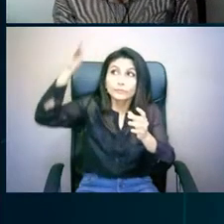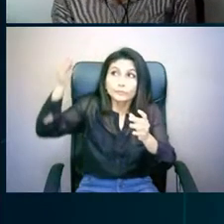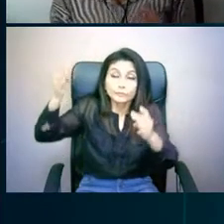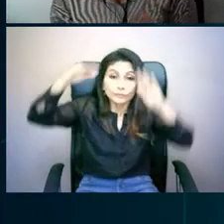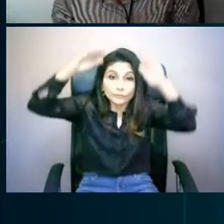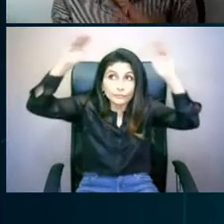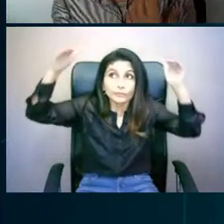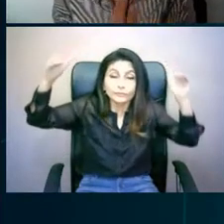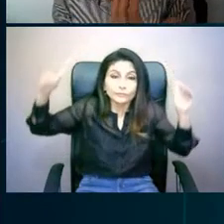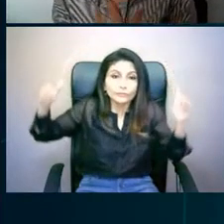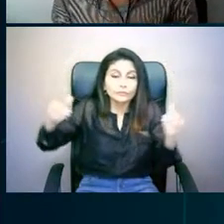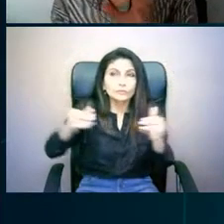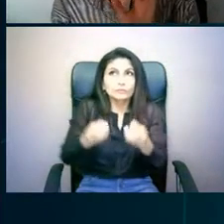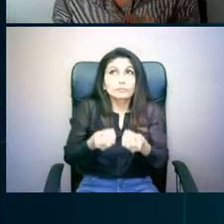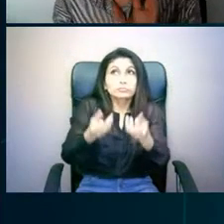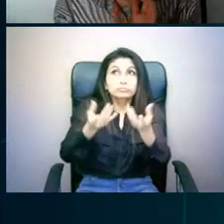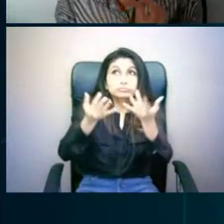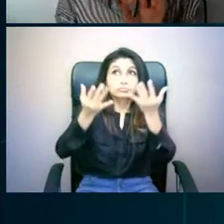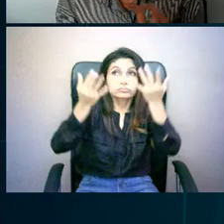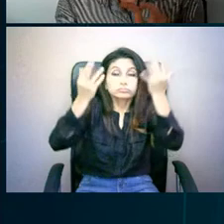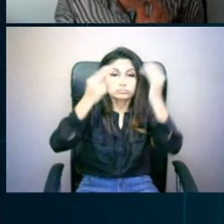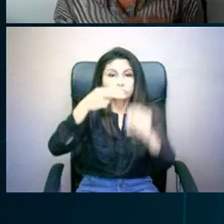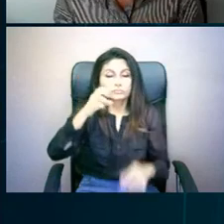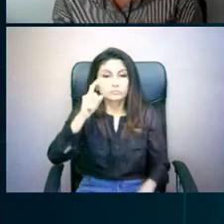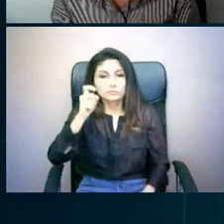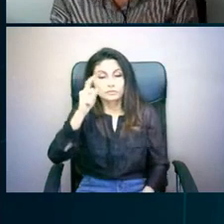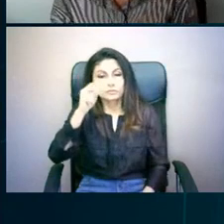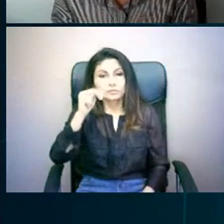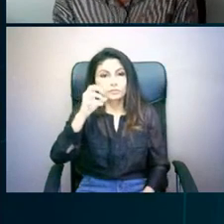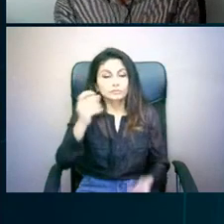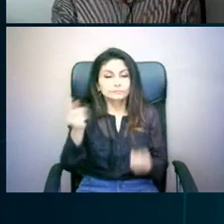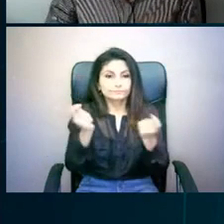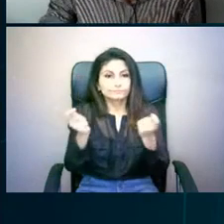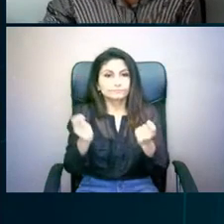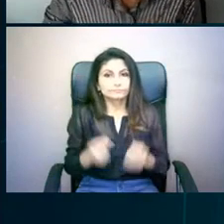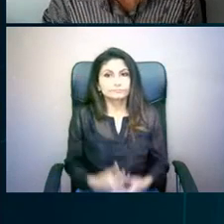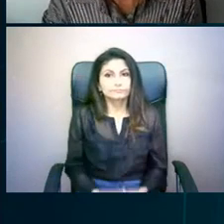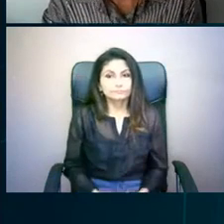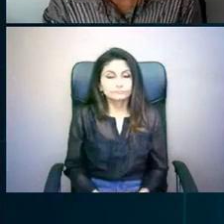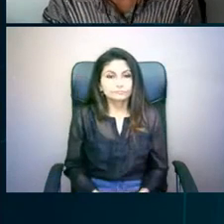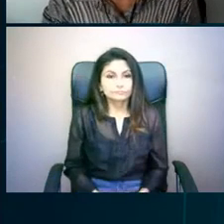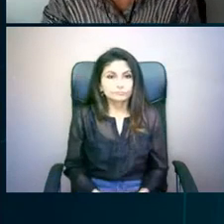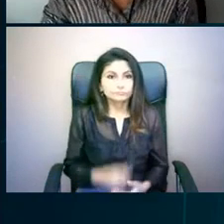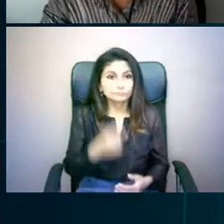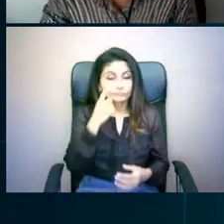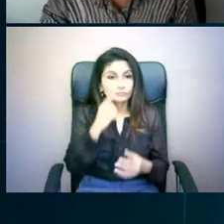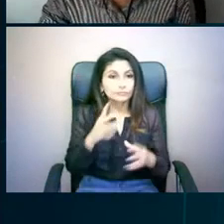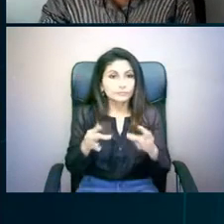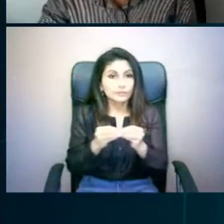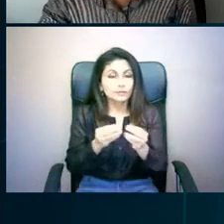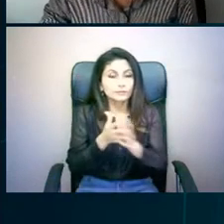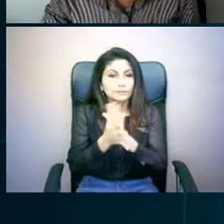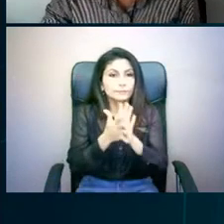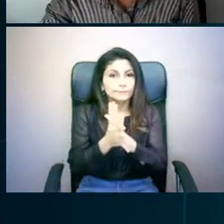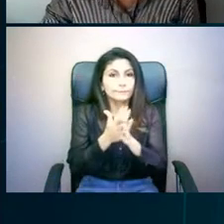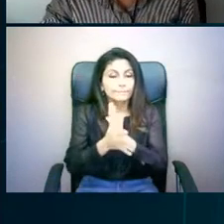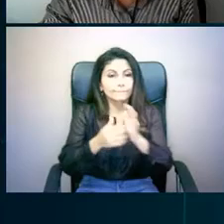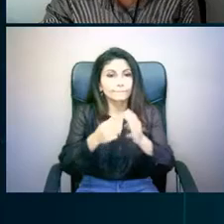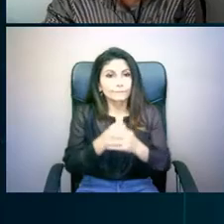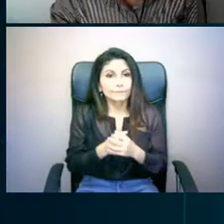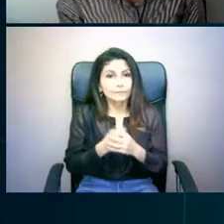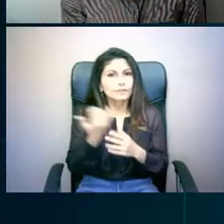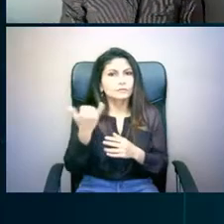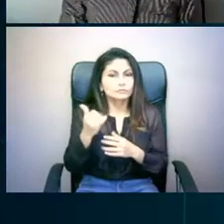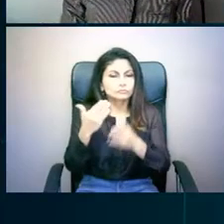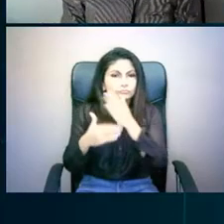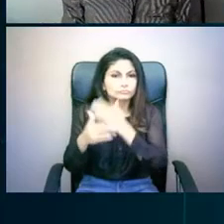unas investigaciones adicionales con respecto a este tema. ¿Qué sucede? Se hizo pues ya una